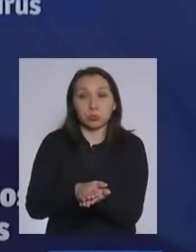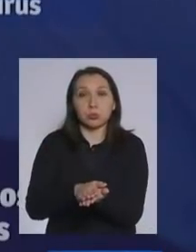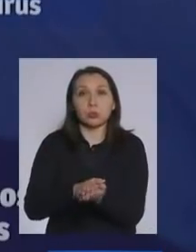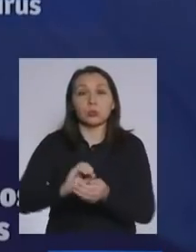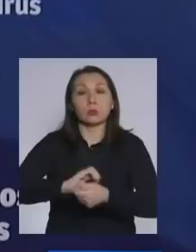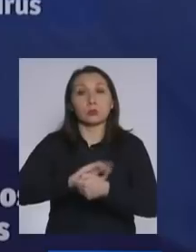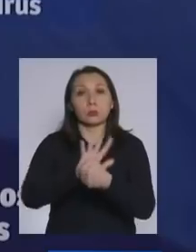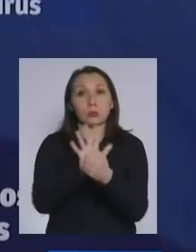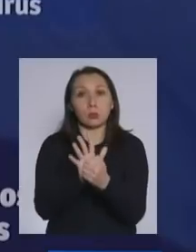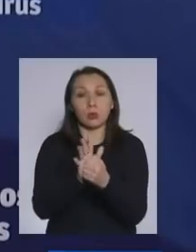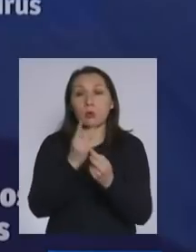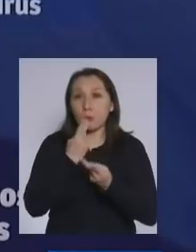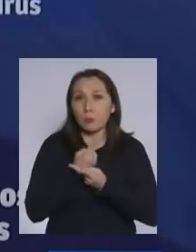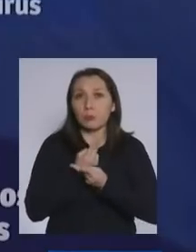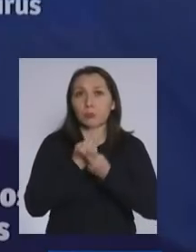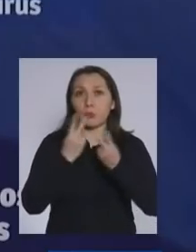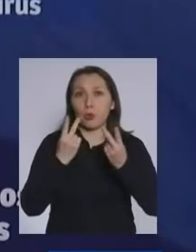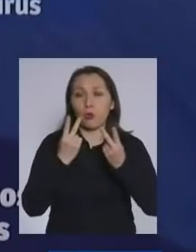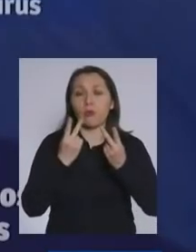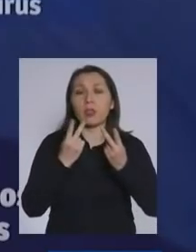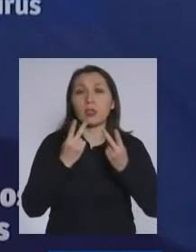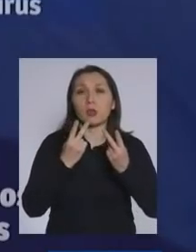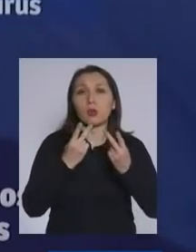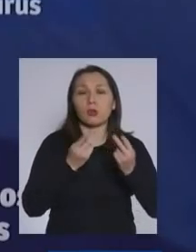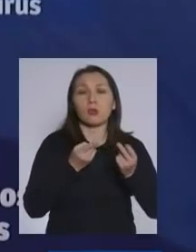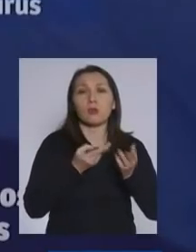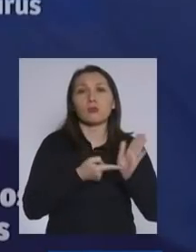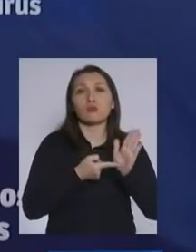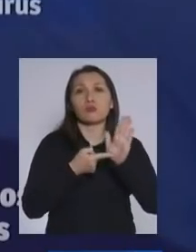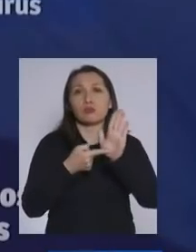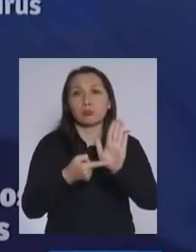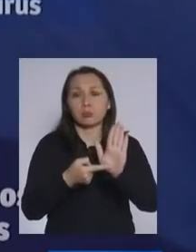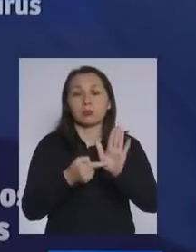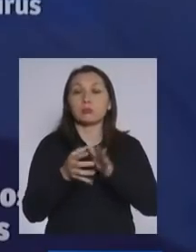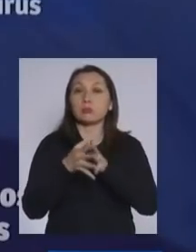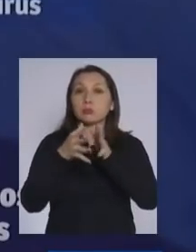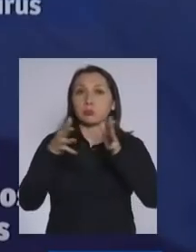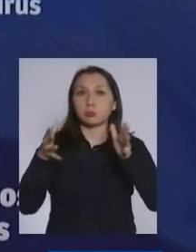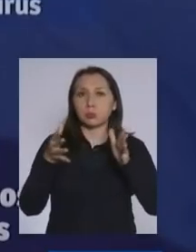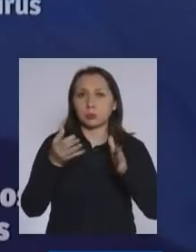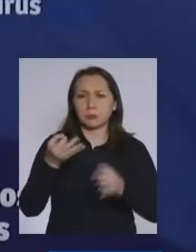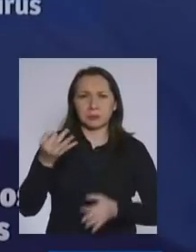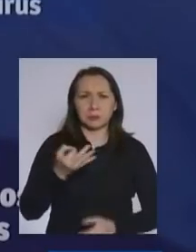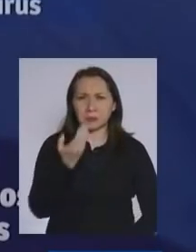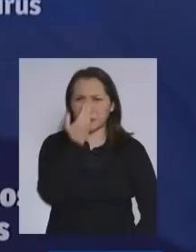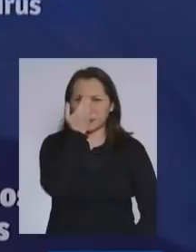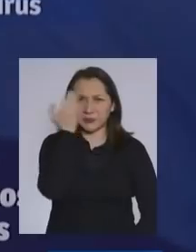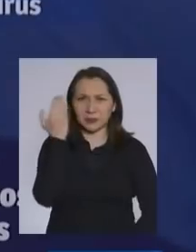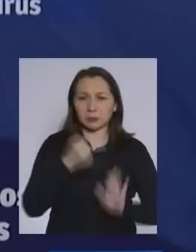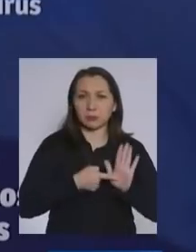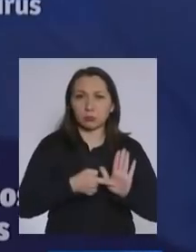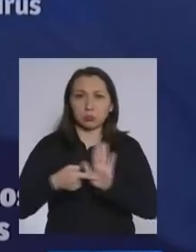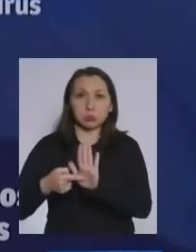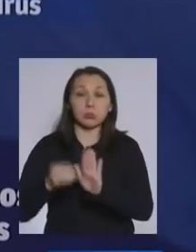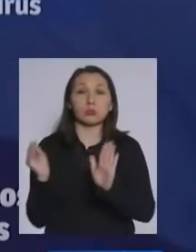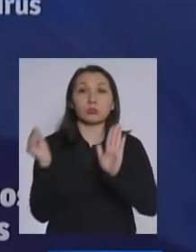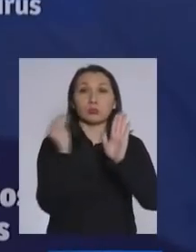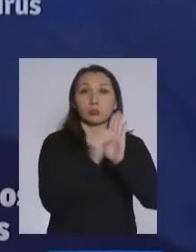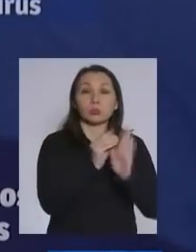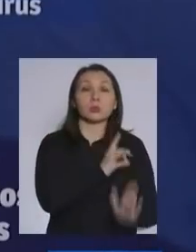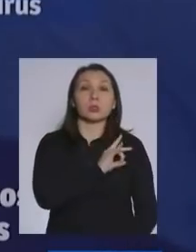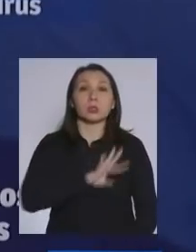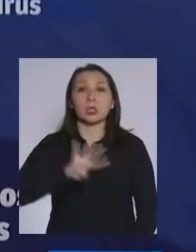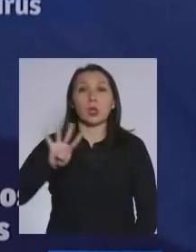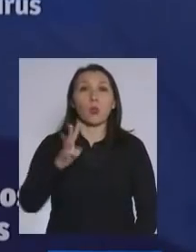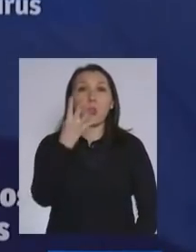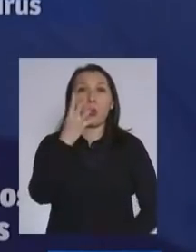COVID, un ranking publicado por medios de gran excelencia, colocan a Chile en el